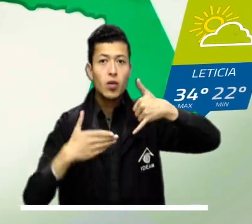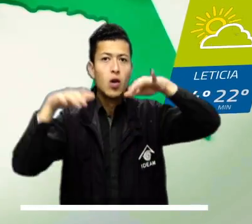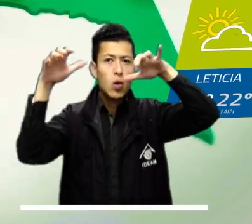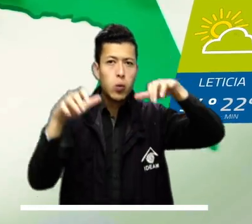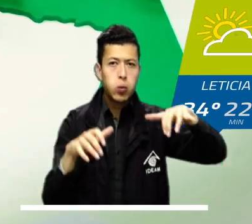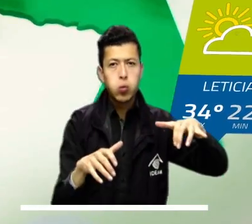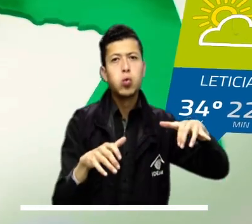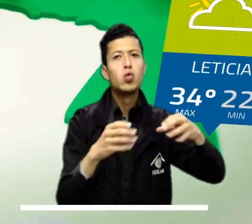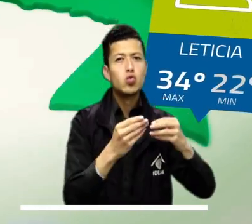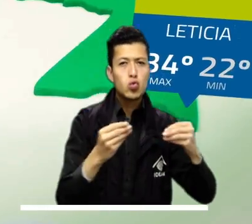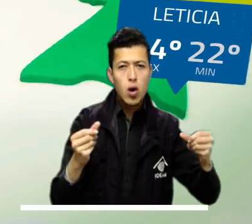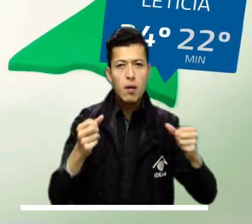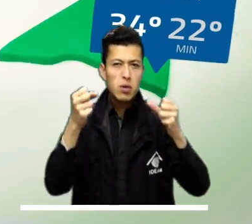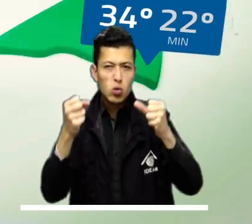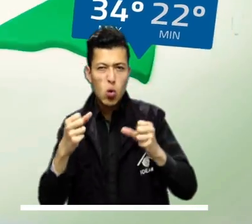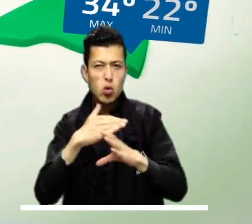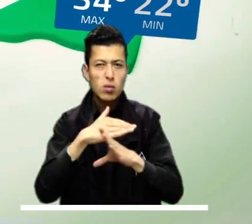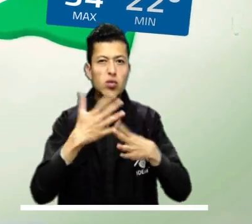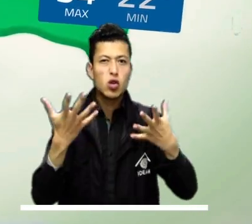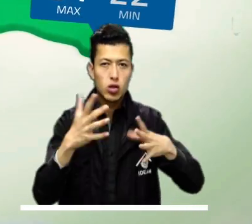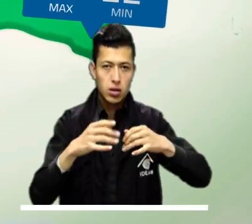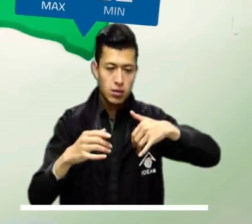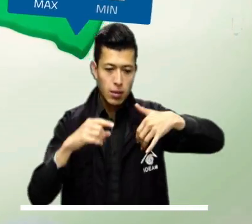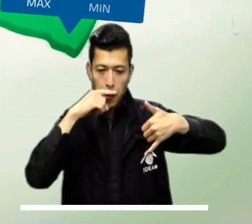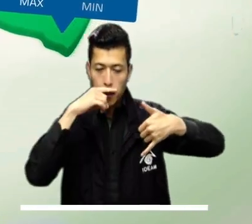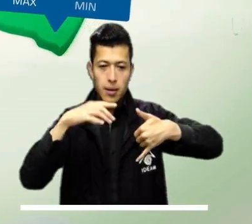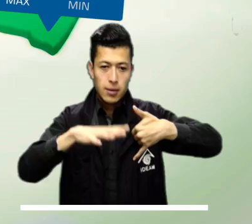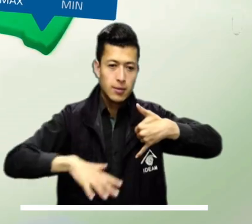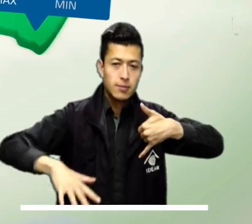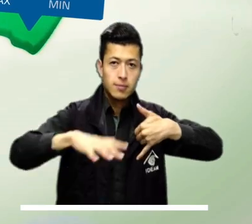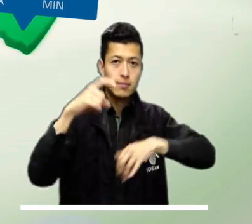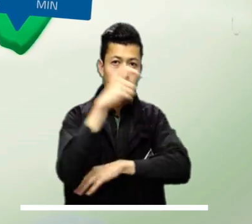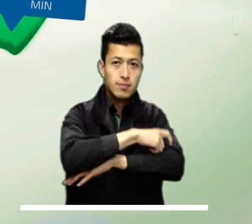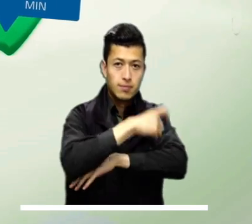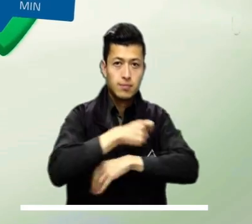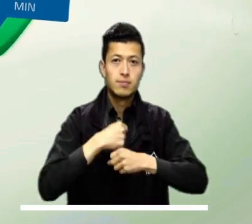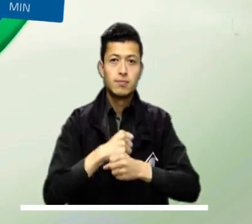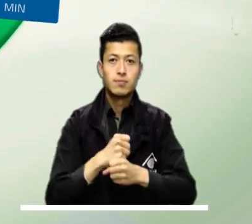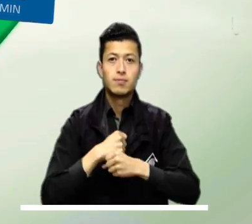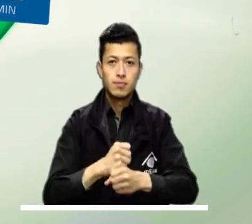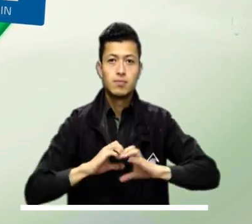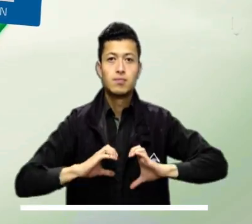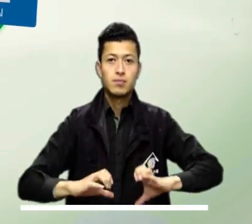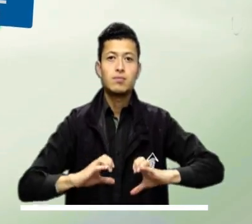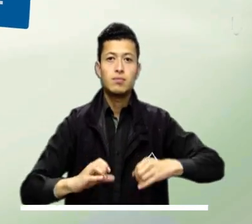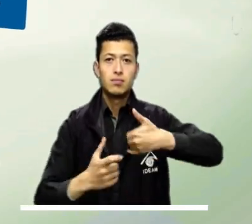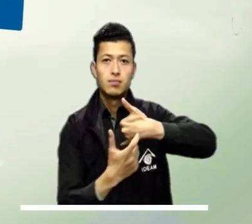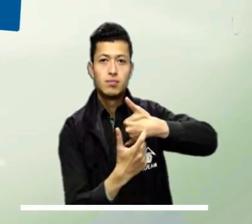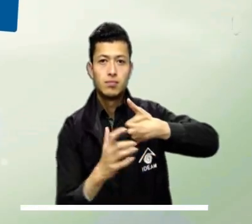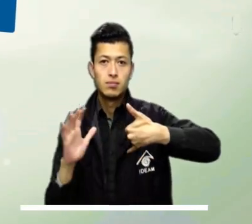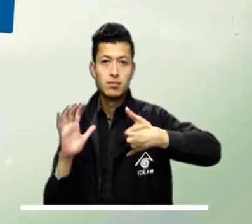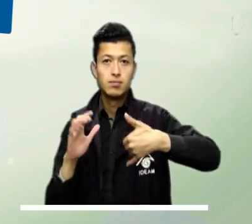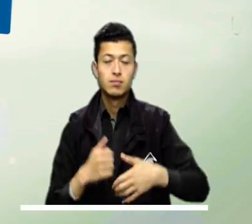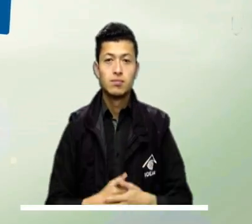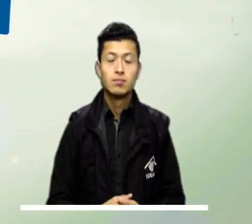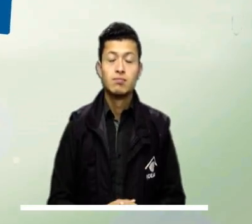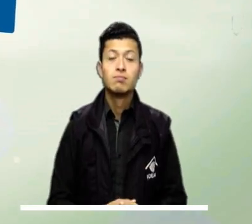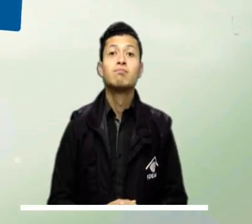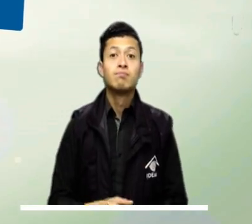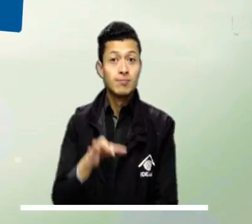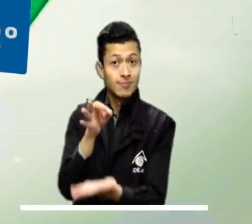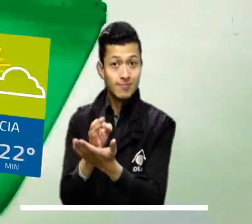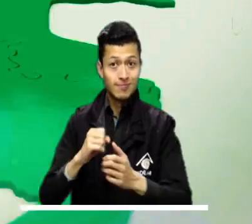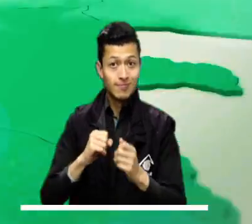con lluvias entre ligeras y moderadas en el piedemonte amazónico, Putumayo, Caquetá, Paupés y Guaviare. La